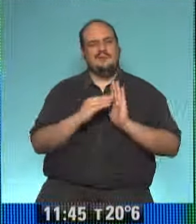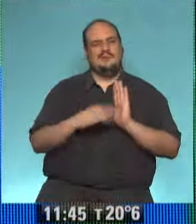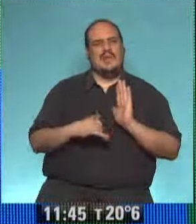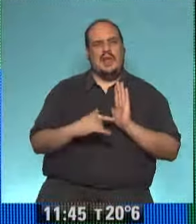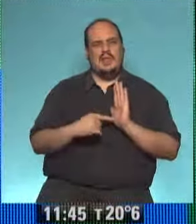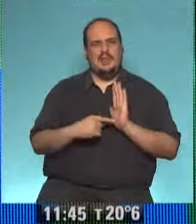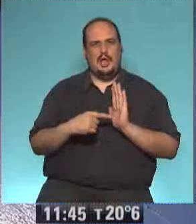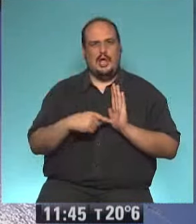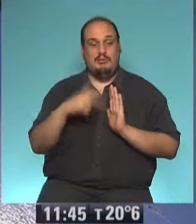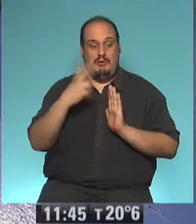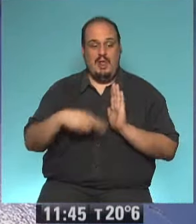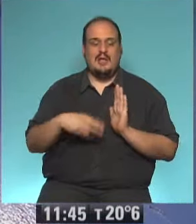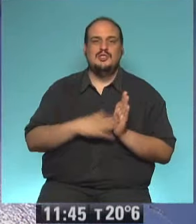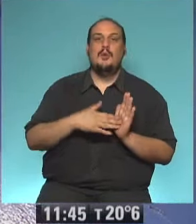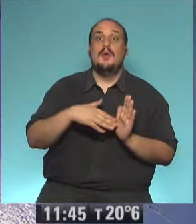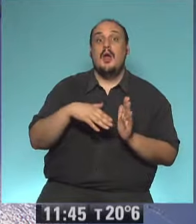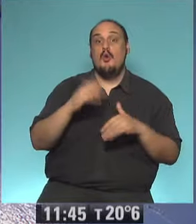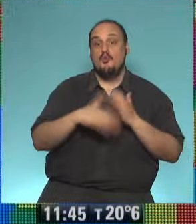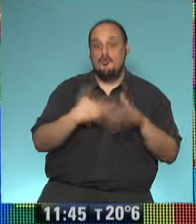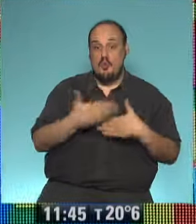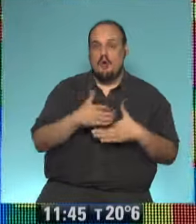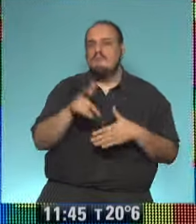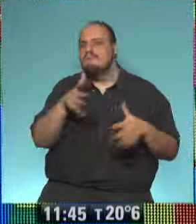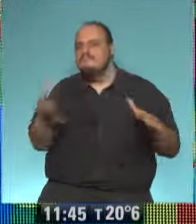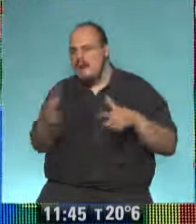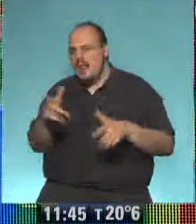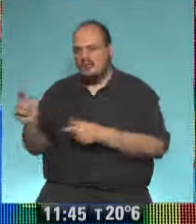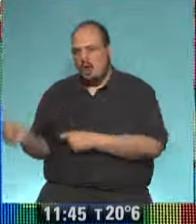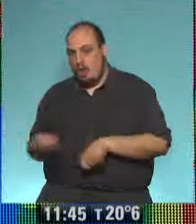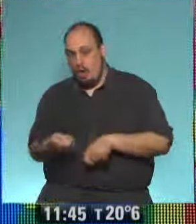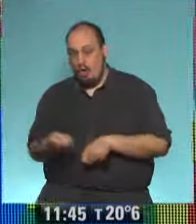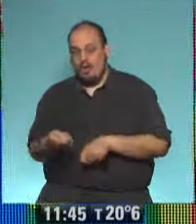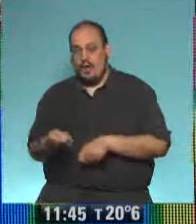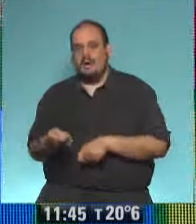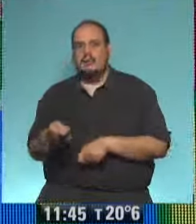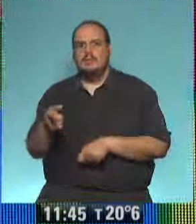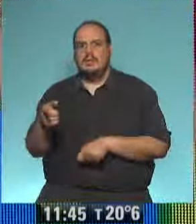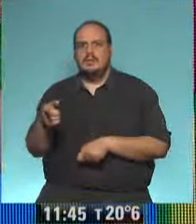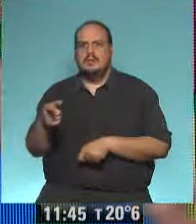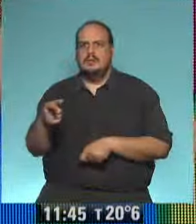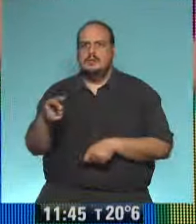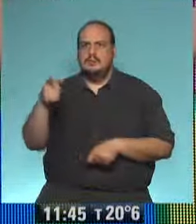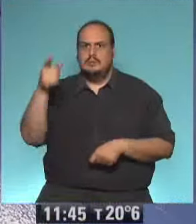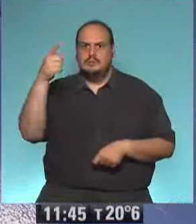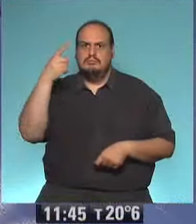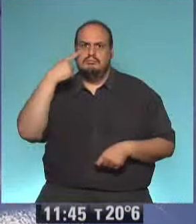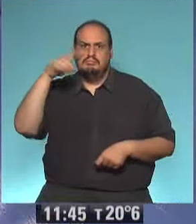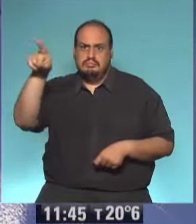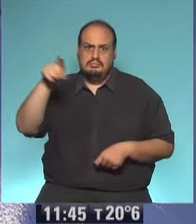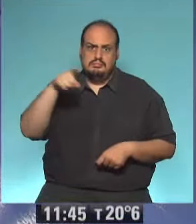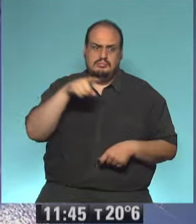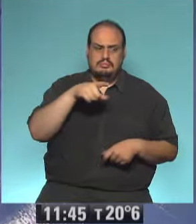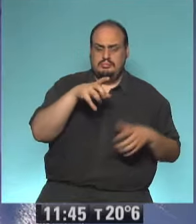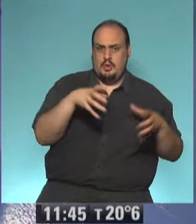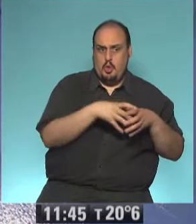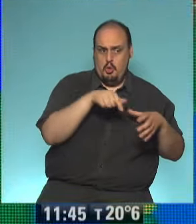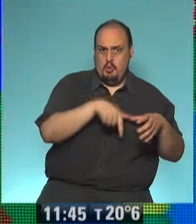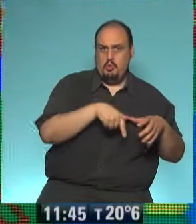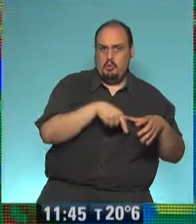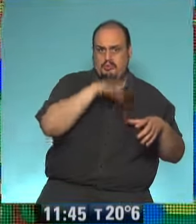textito para leerles sobre este juego. Que se parece tanto y que a la vez, bueno, lo inventaron sin conocer el hockey. Claro. Eso me encanta,